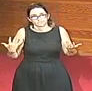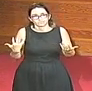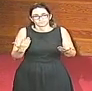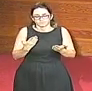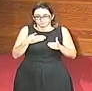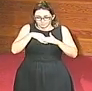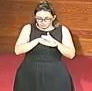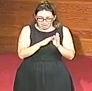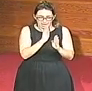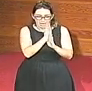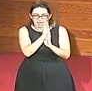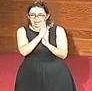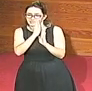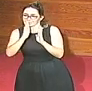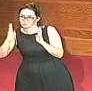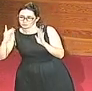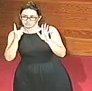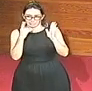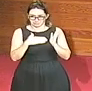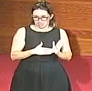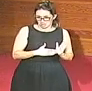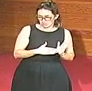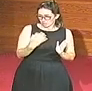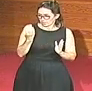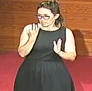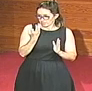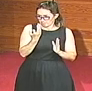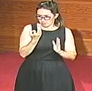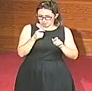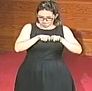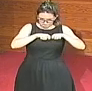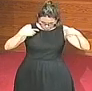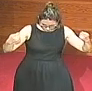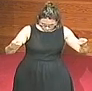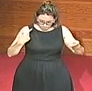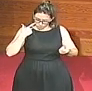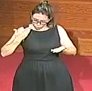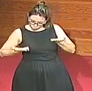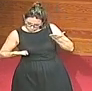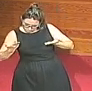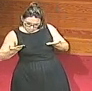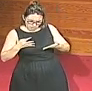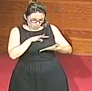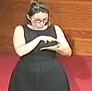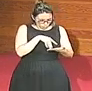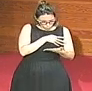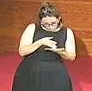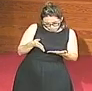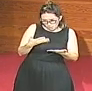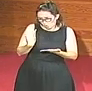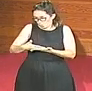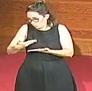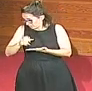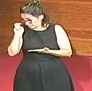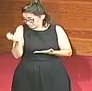archivos que hay que descifrar, que hay que cotejar, que hay que ver cuentas, que hay que comprobar. O sea,